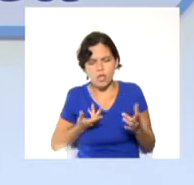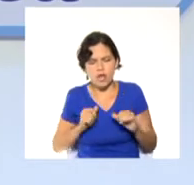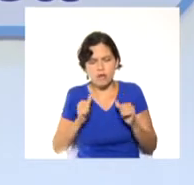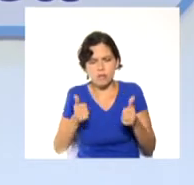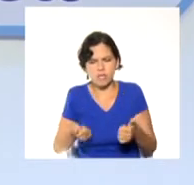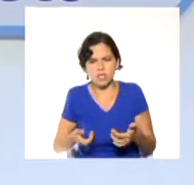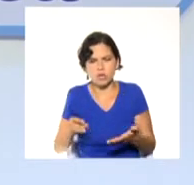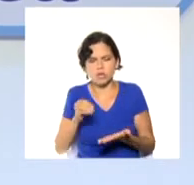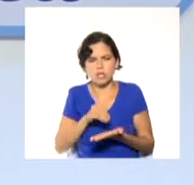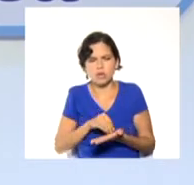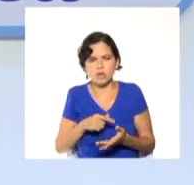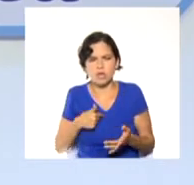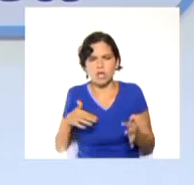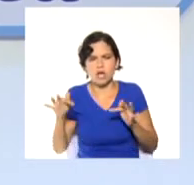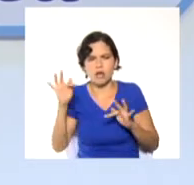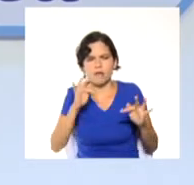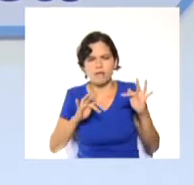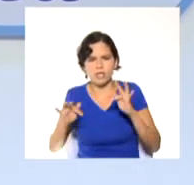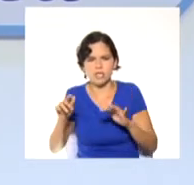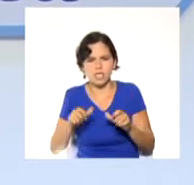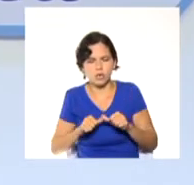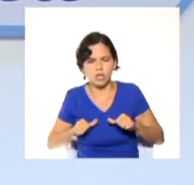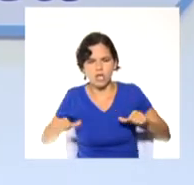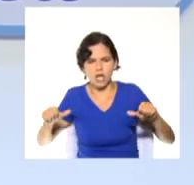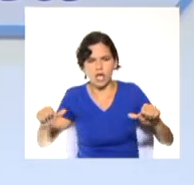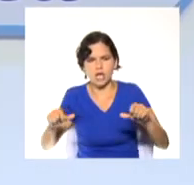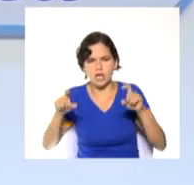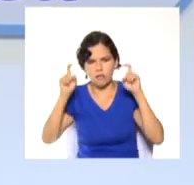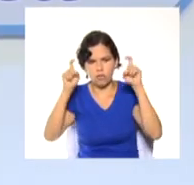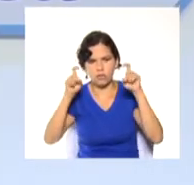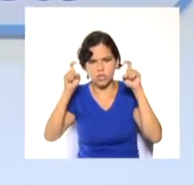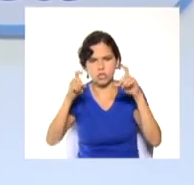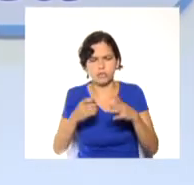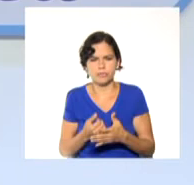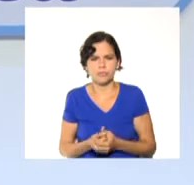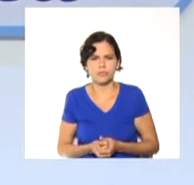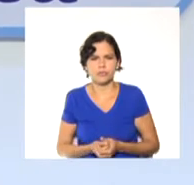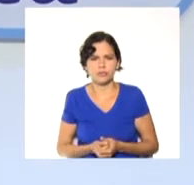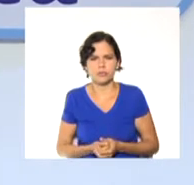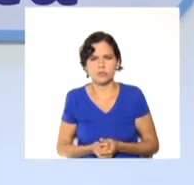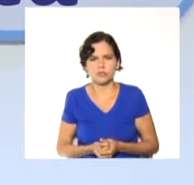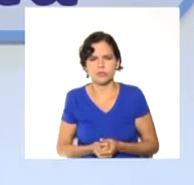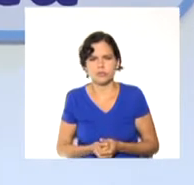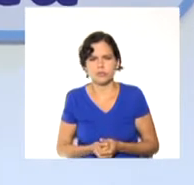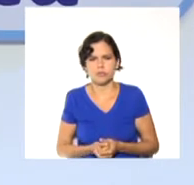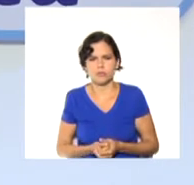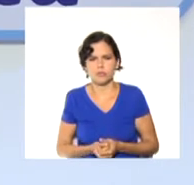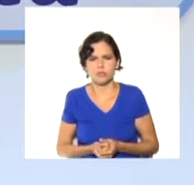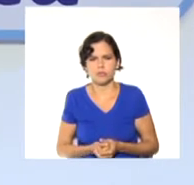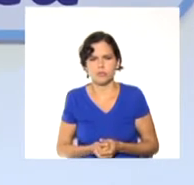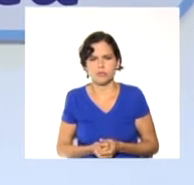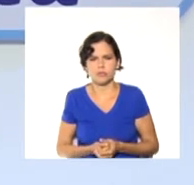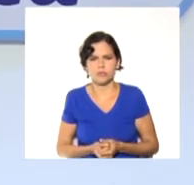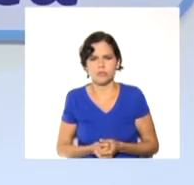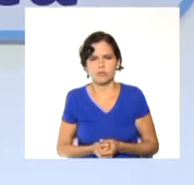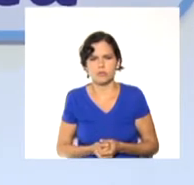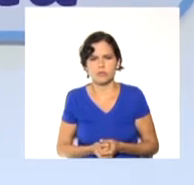de lo que son nuestra área de física. Bien,